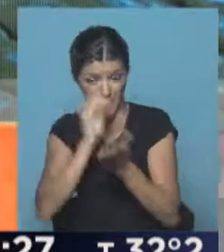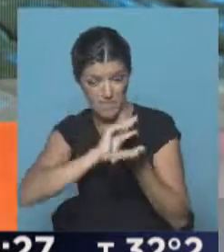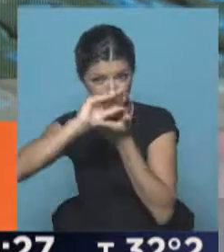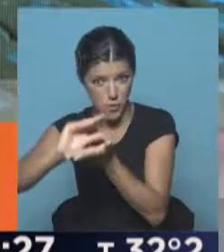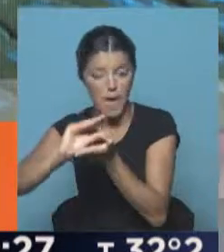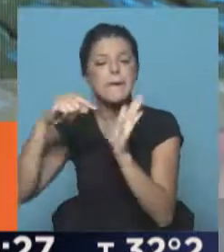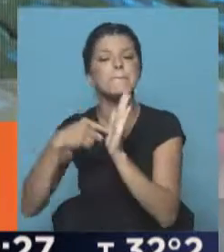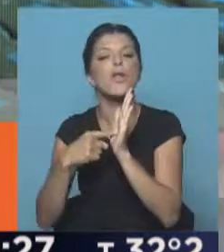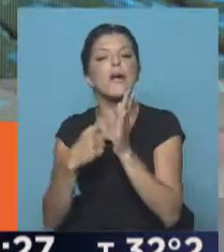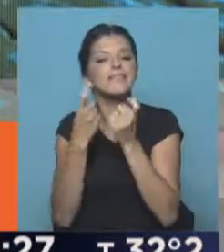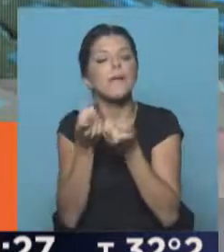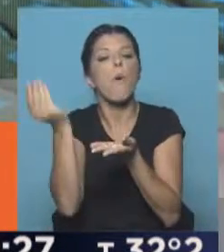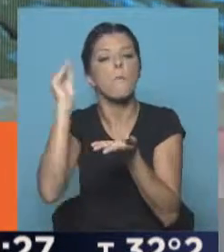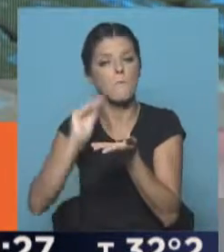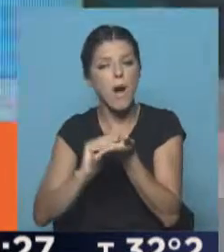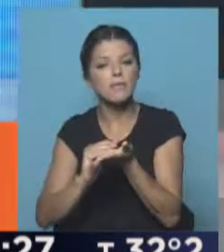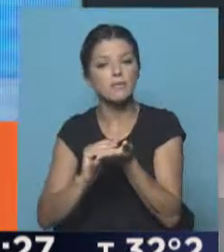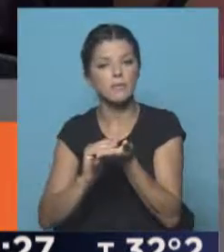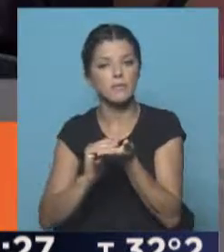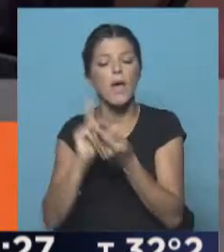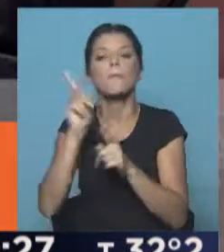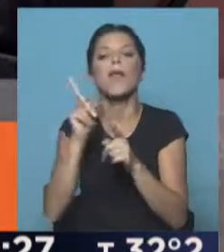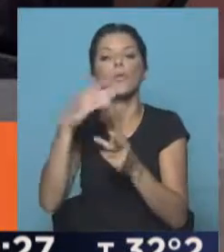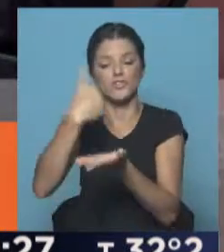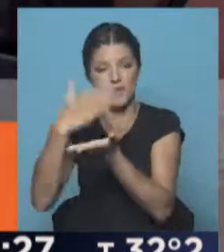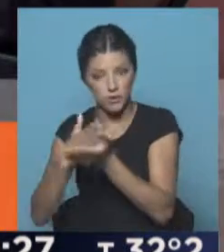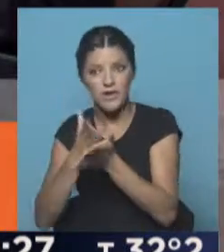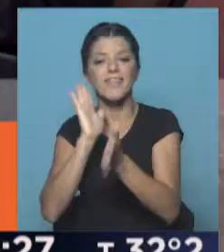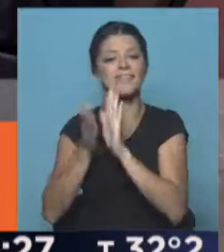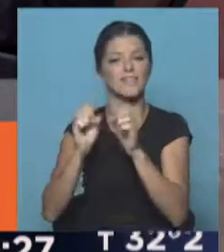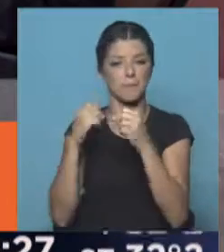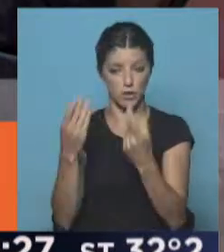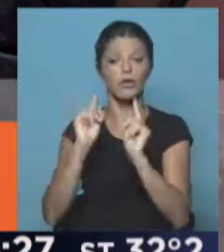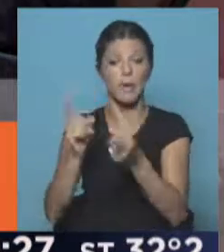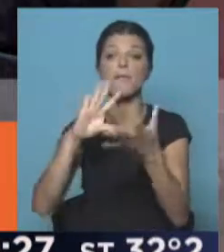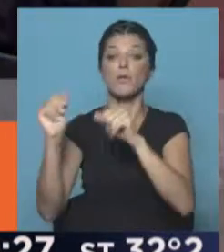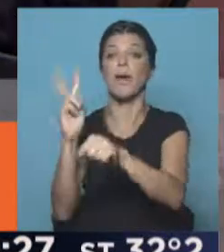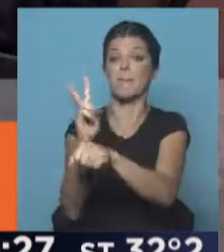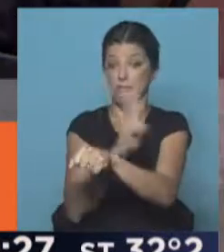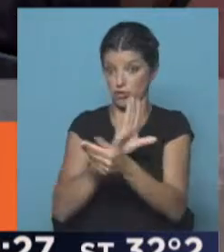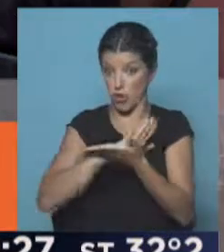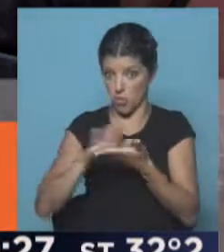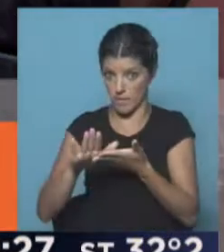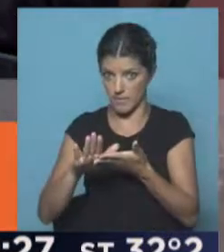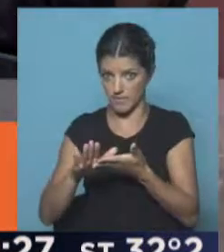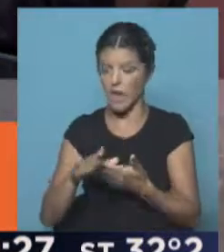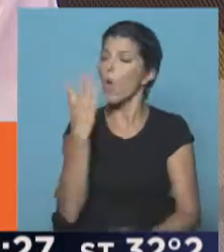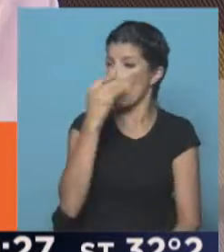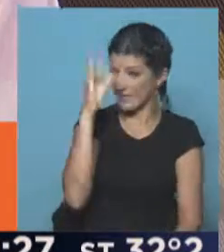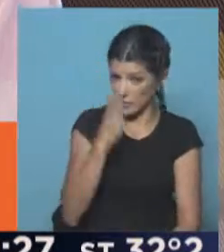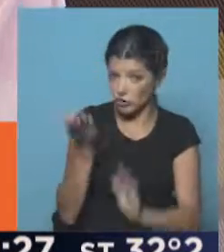de libertad para poder accionar en los espacios terapéuticos y además en modelos preventivos nuevos primeros tres conciertos para la sedronar de